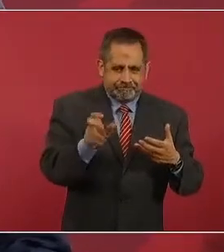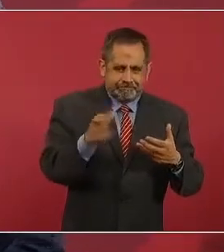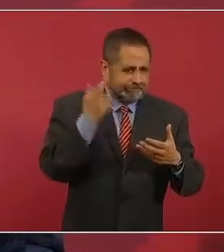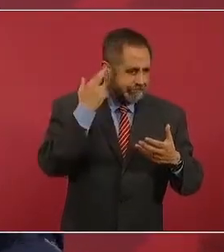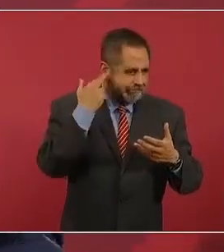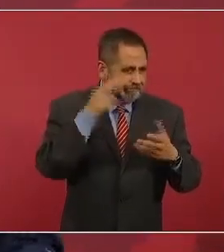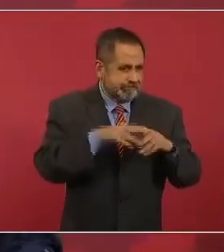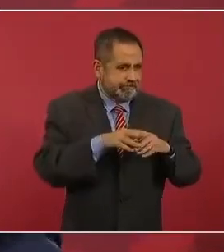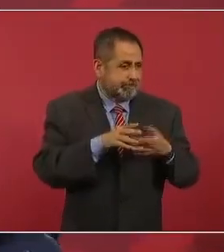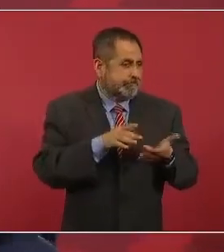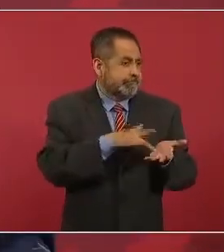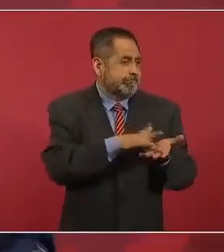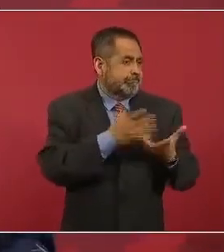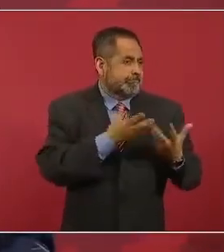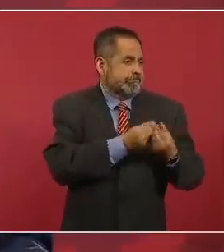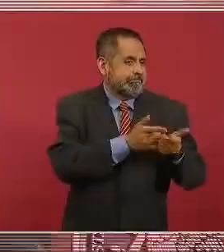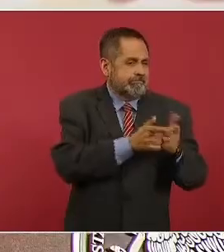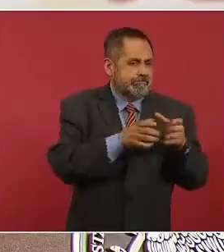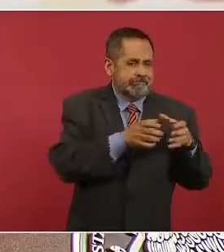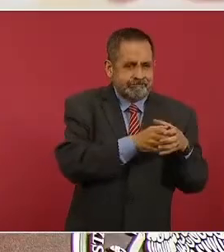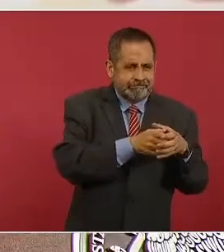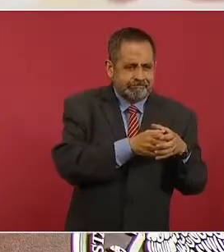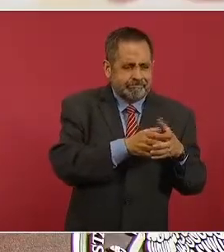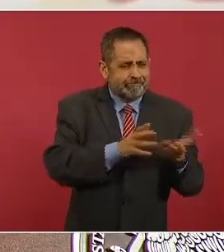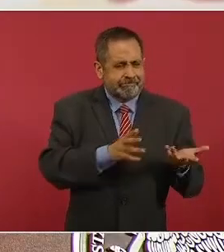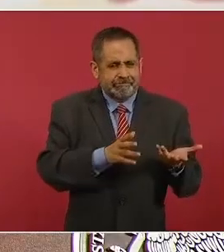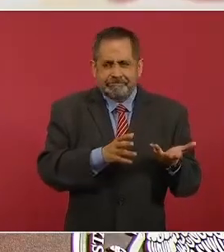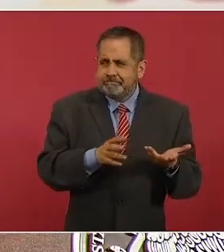O sea, nada más están de un lado.